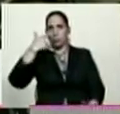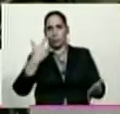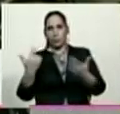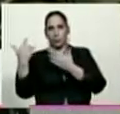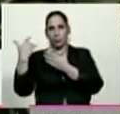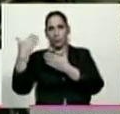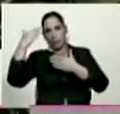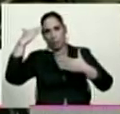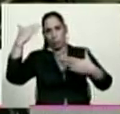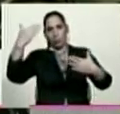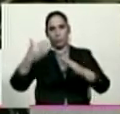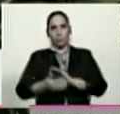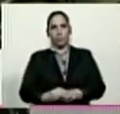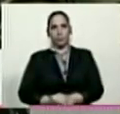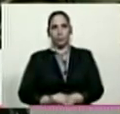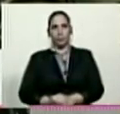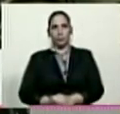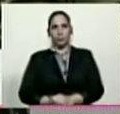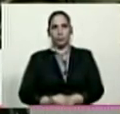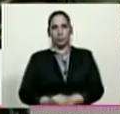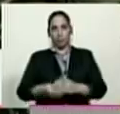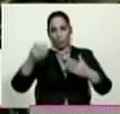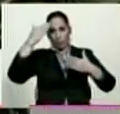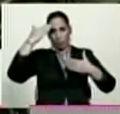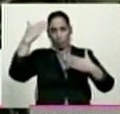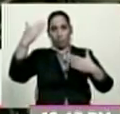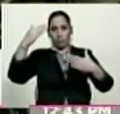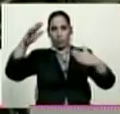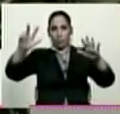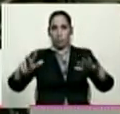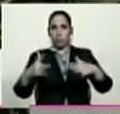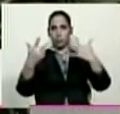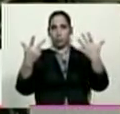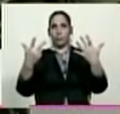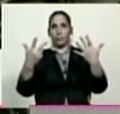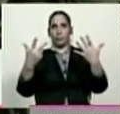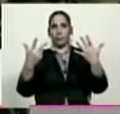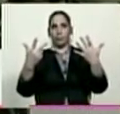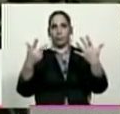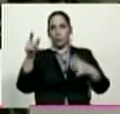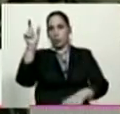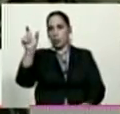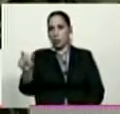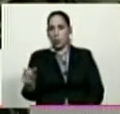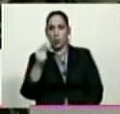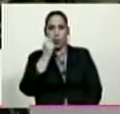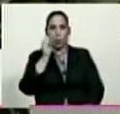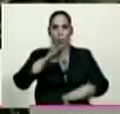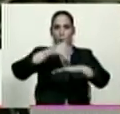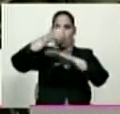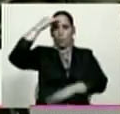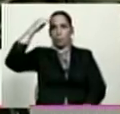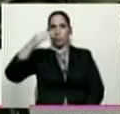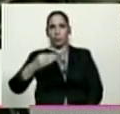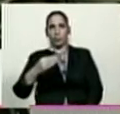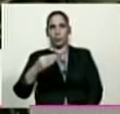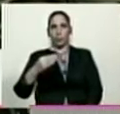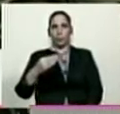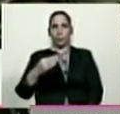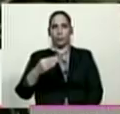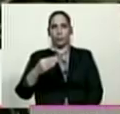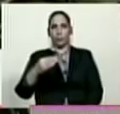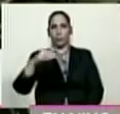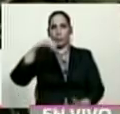Mi saludo. Y quiero enviar mi saludo al mayor general Manuel Gregorio Bernal